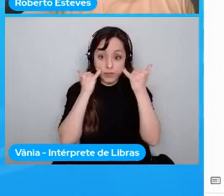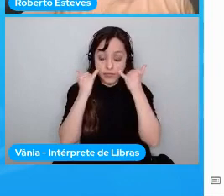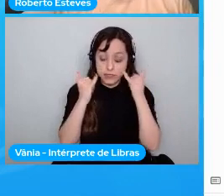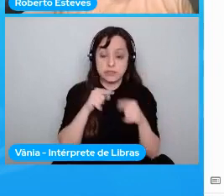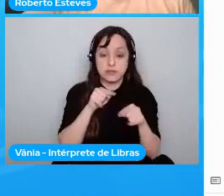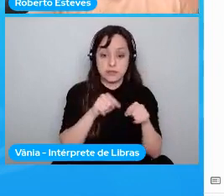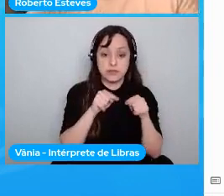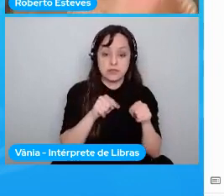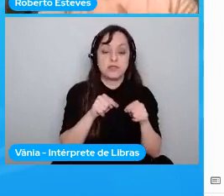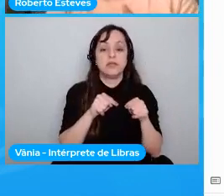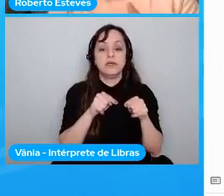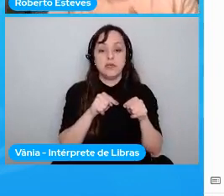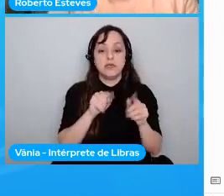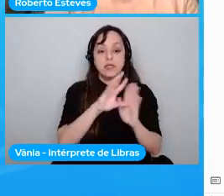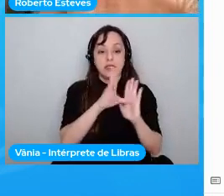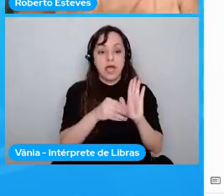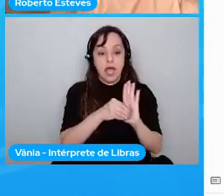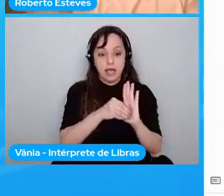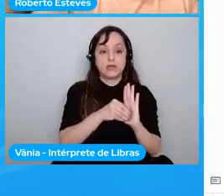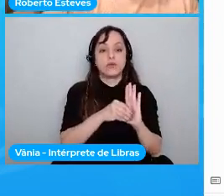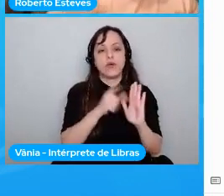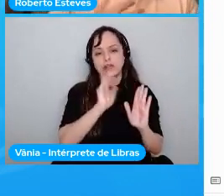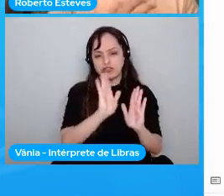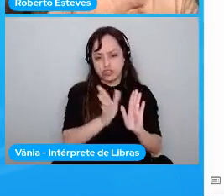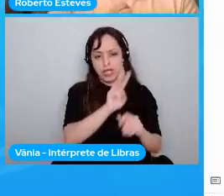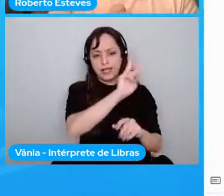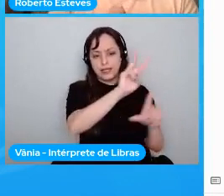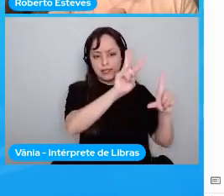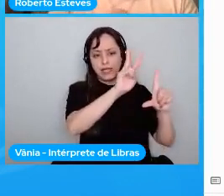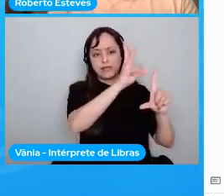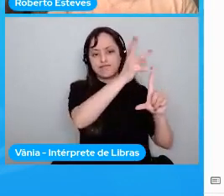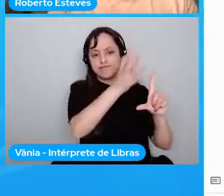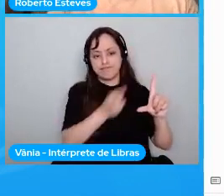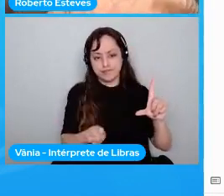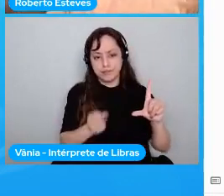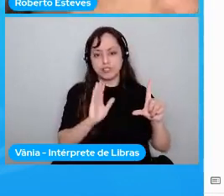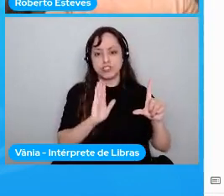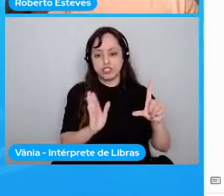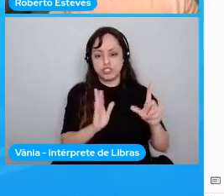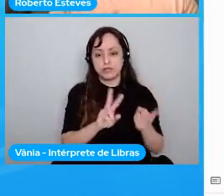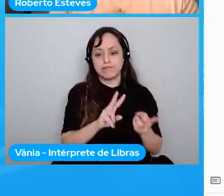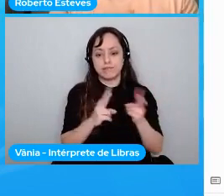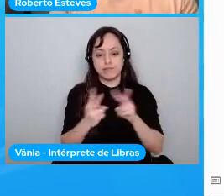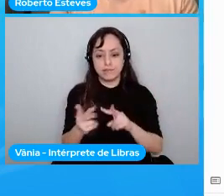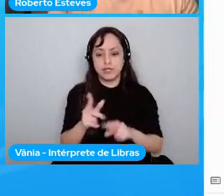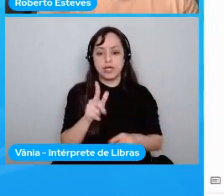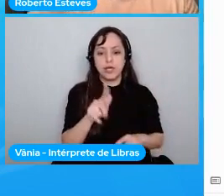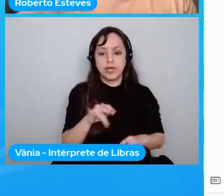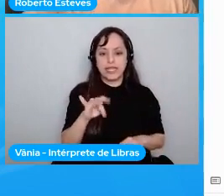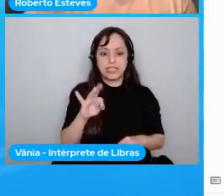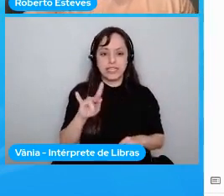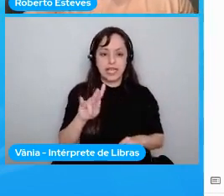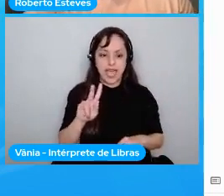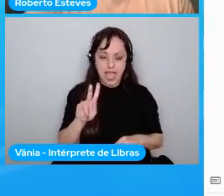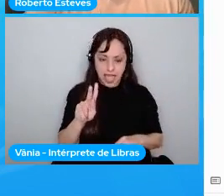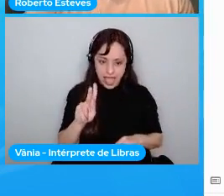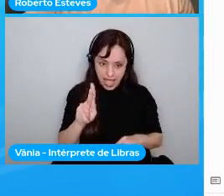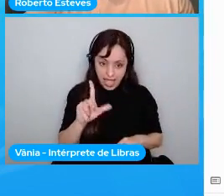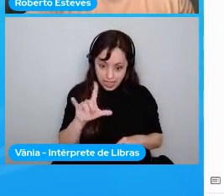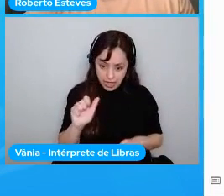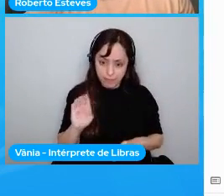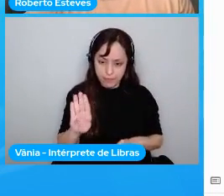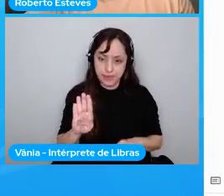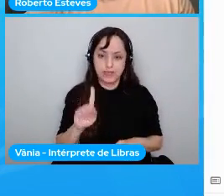yo ya me la descargué del portal, la disponibilicé en GitHub y lo que estoy haciendo es nada más llamándola desde